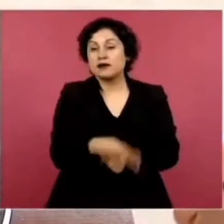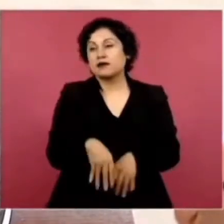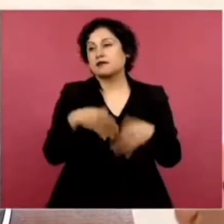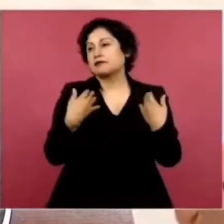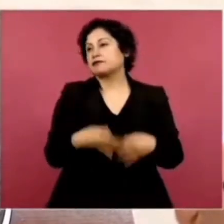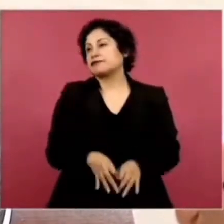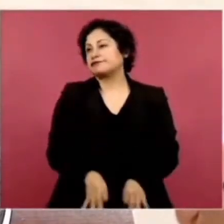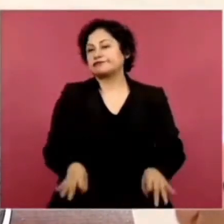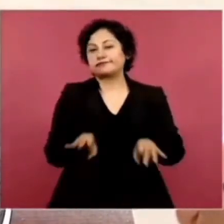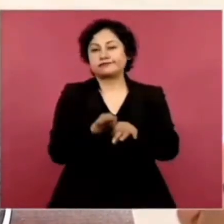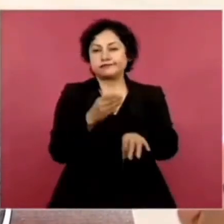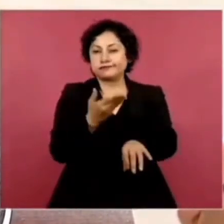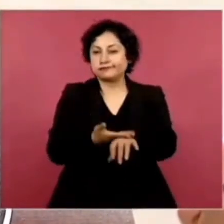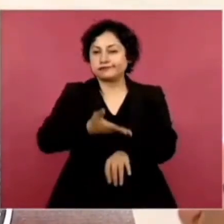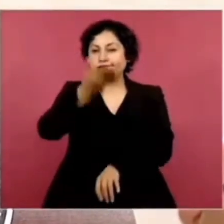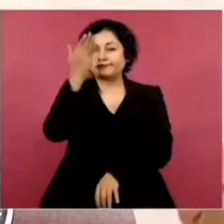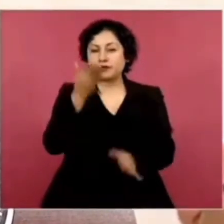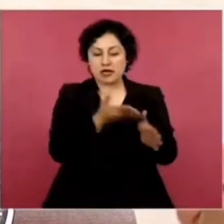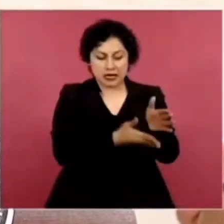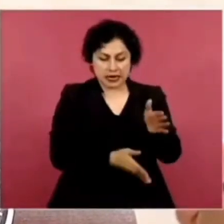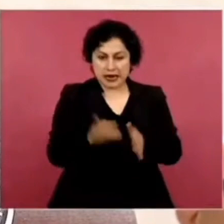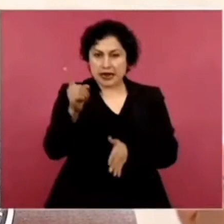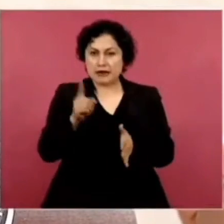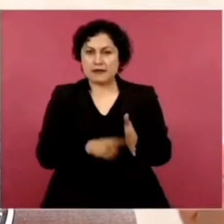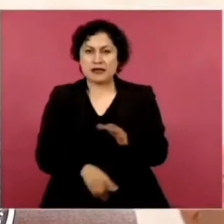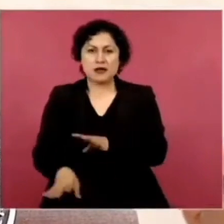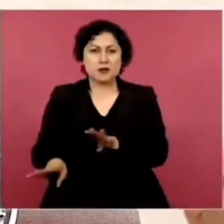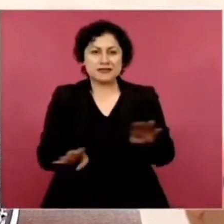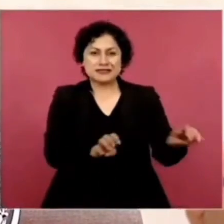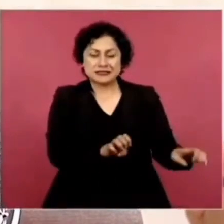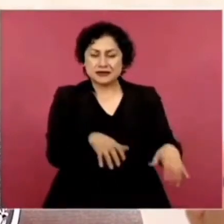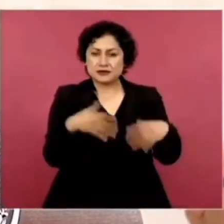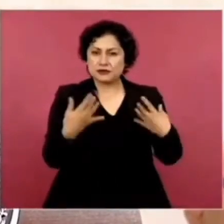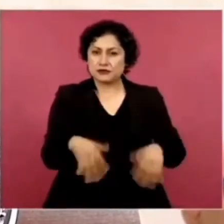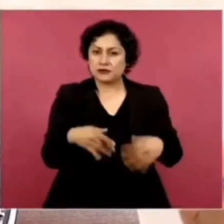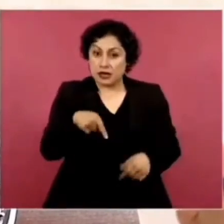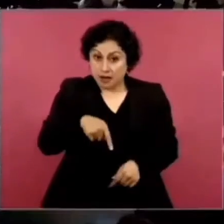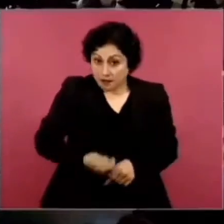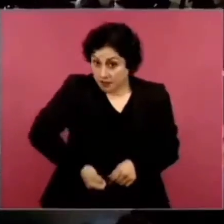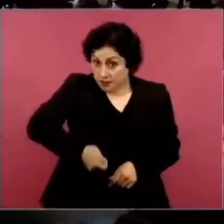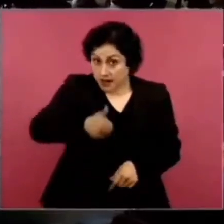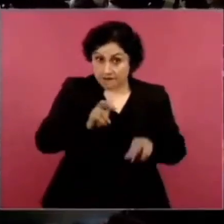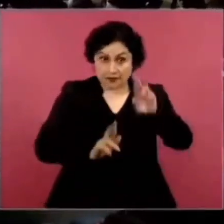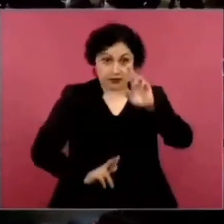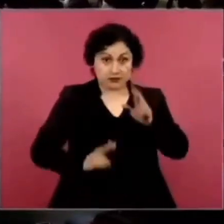del siglo XX, la primera revolución social.